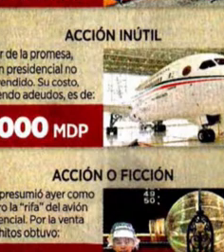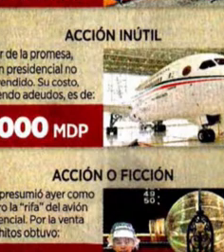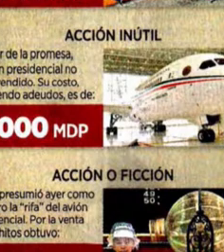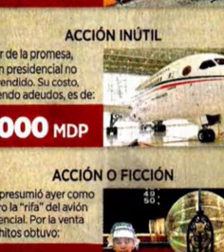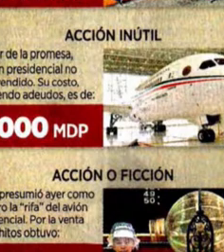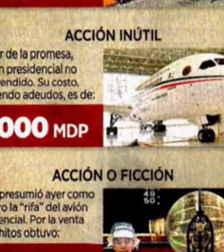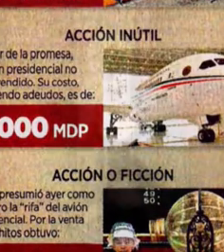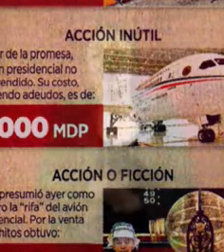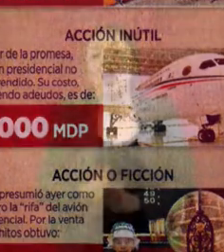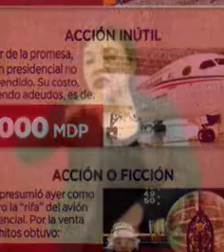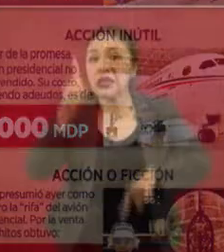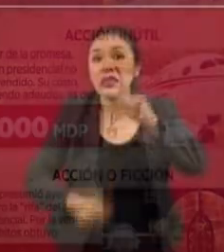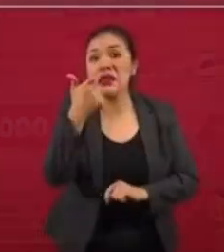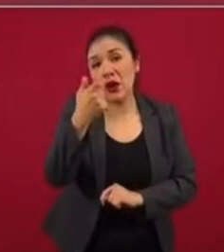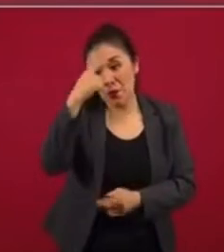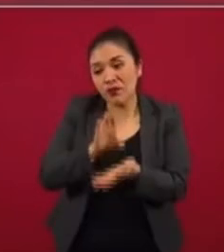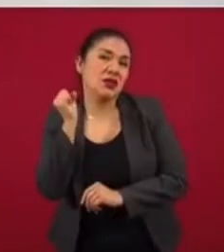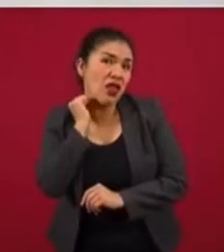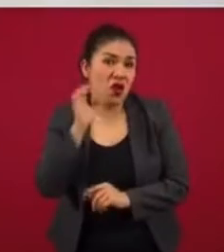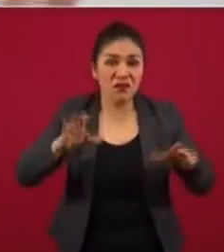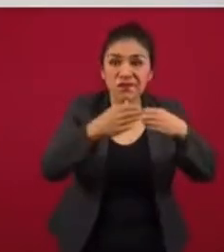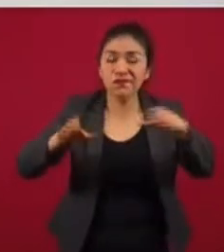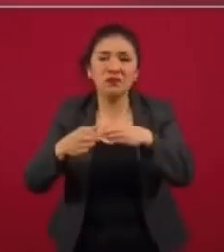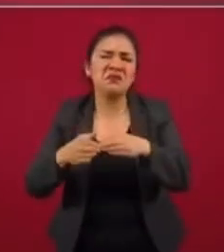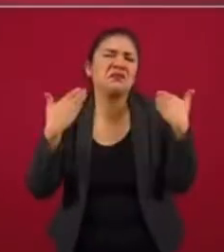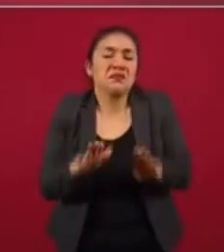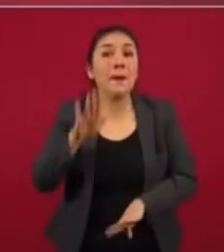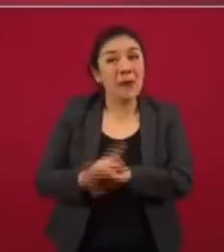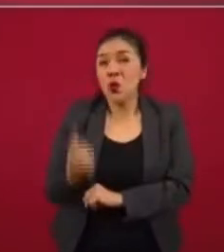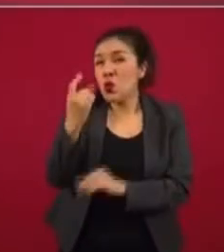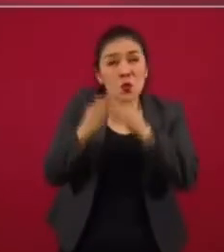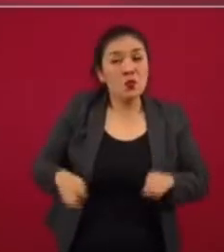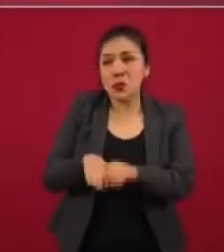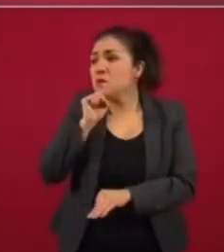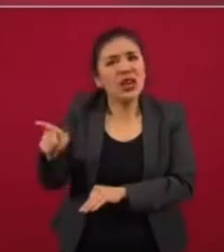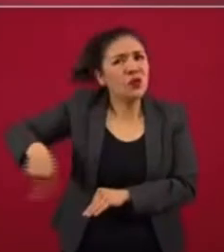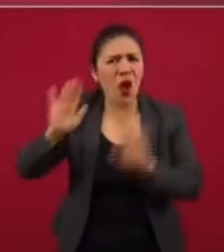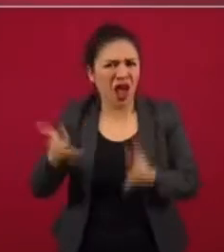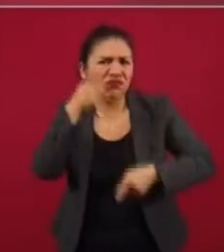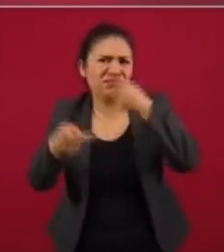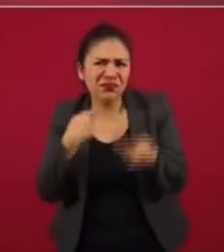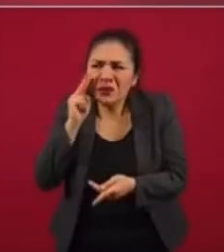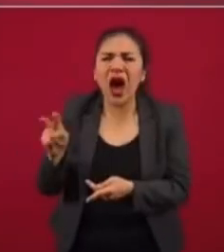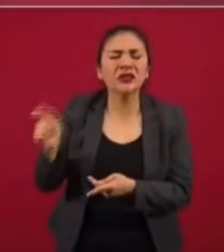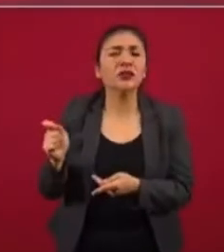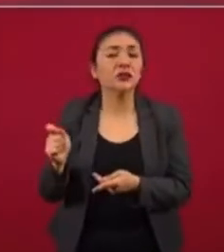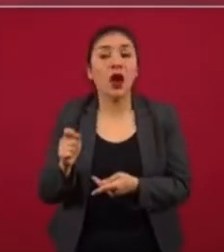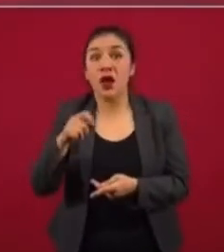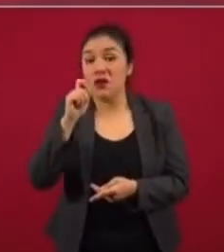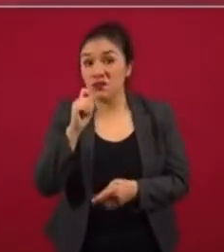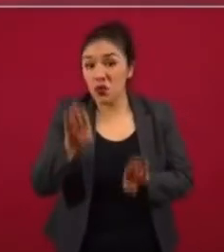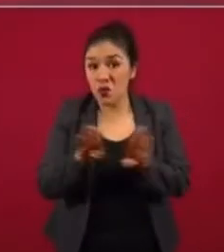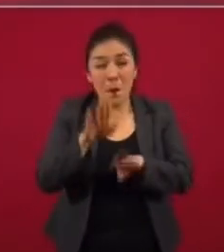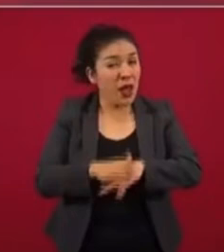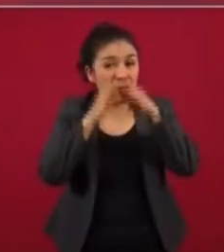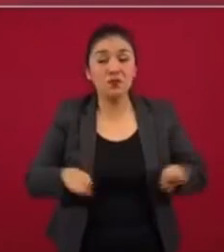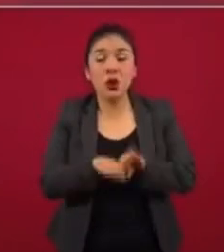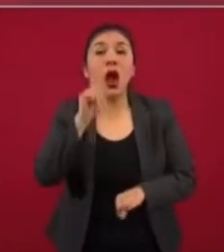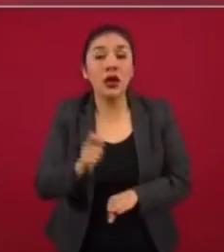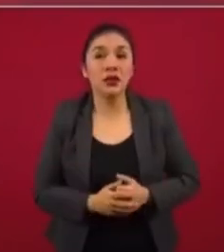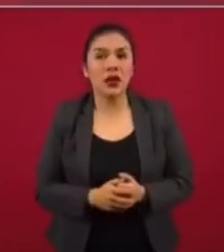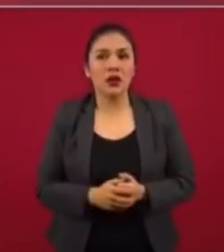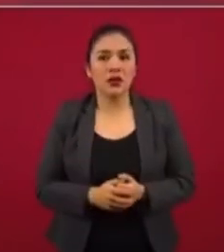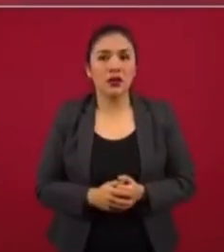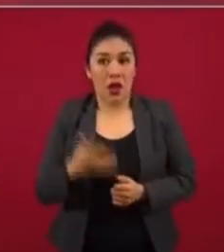con más claridad quitarle el presupuesto a los pobres lo que les importa a ellos mismos luego a expresar es que no tengamos